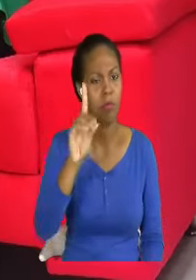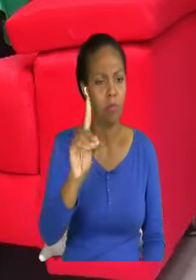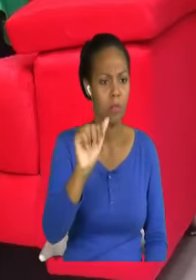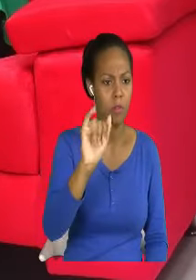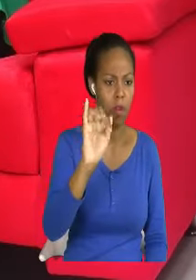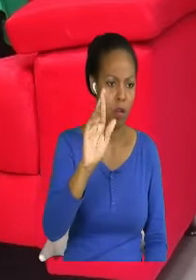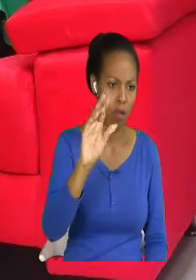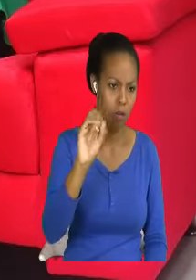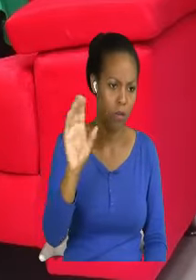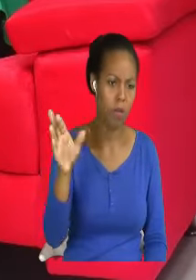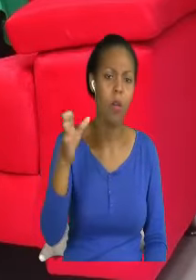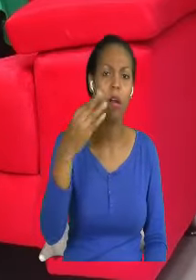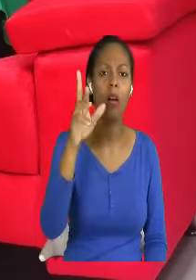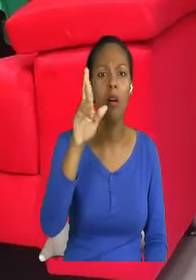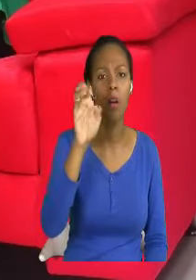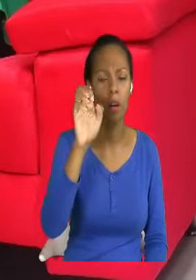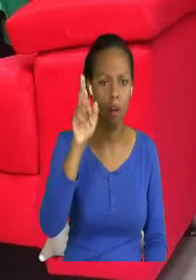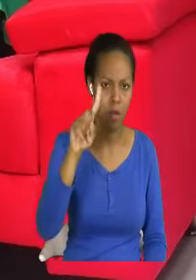Dairo Tambo.